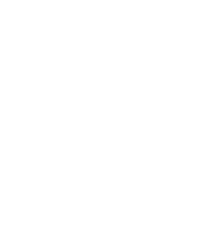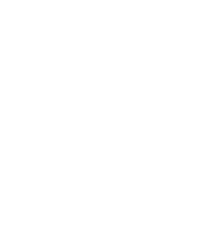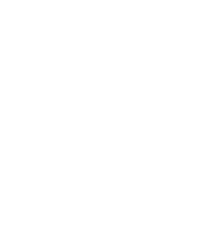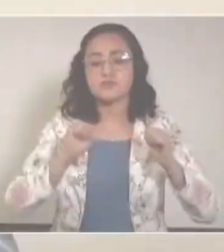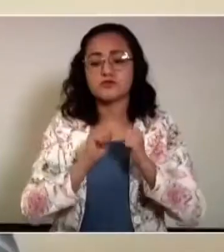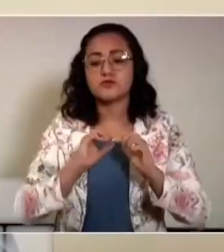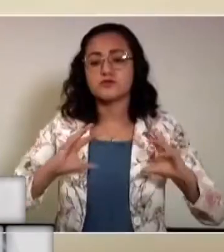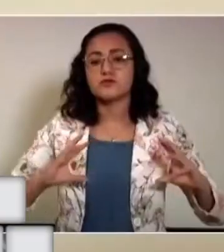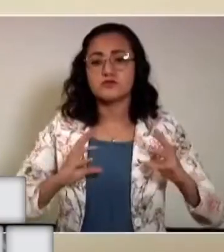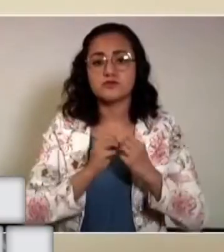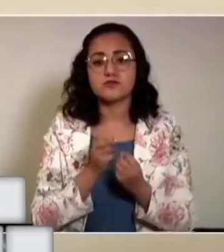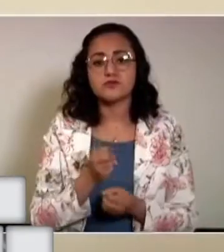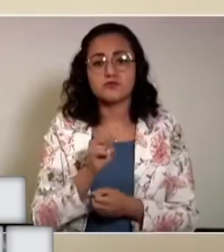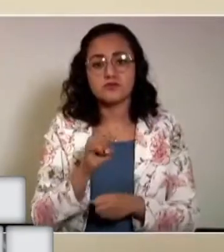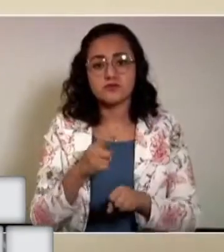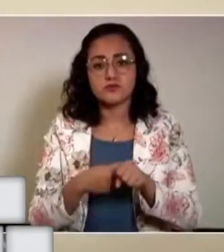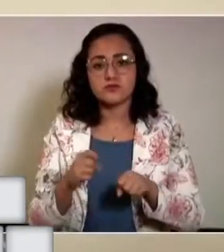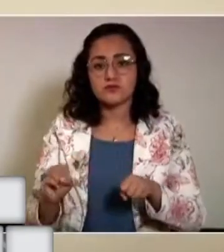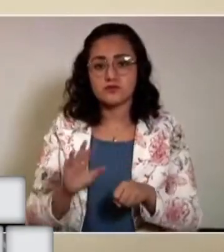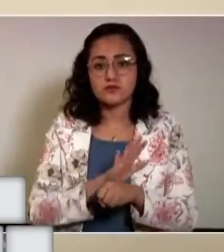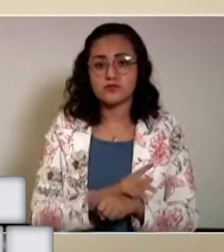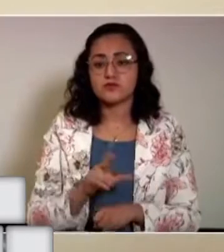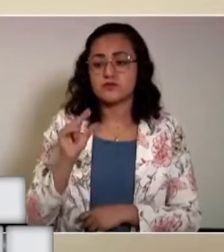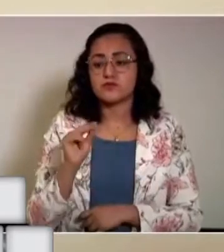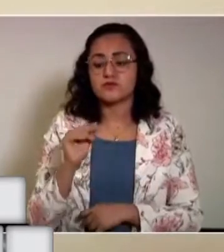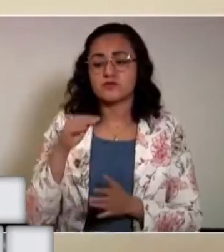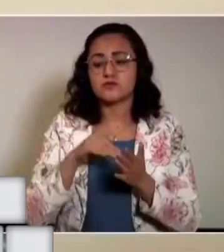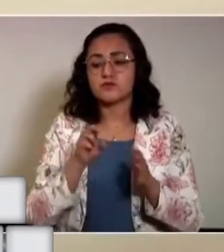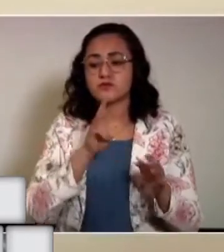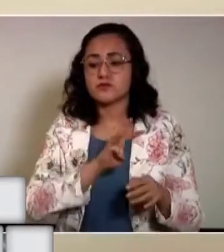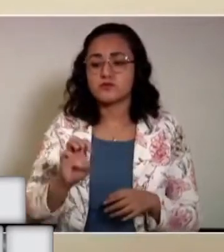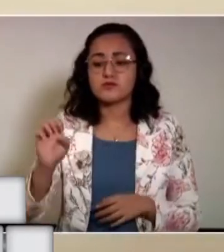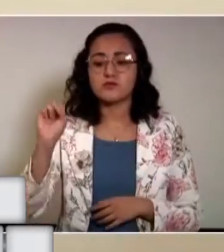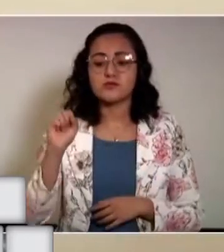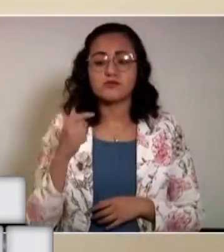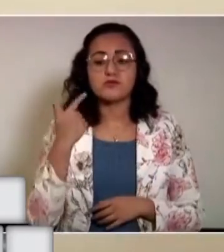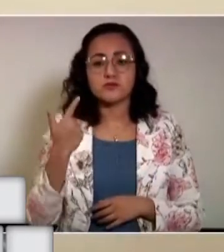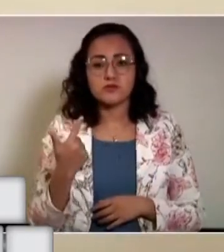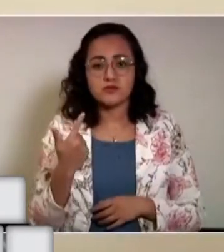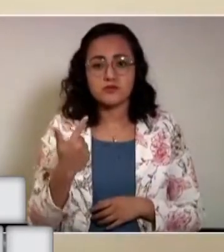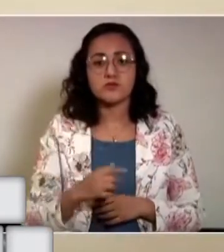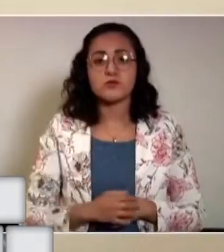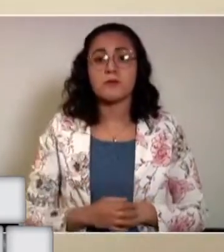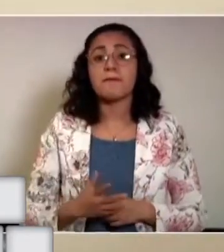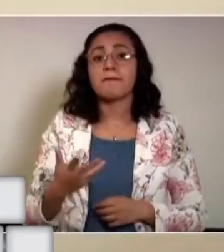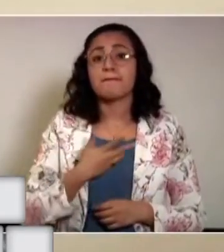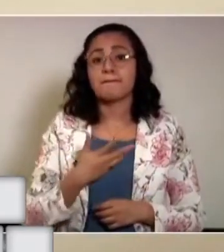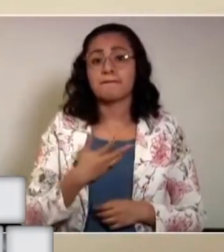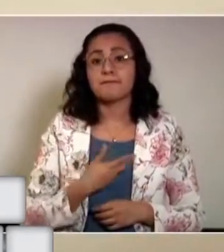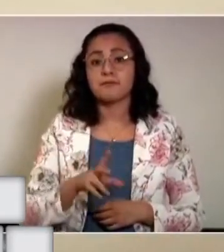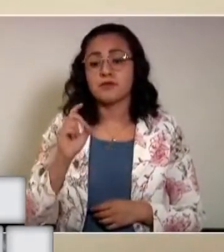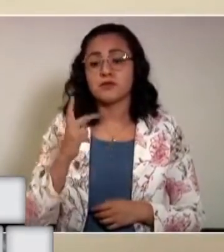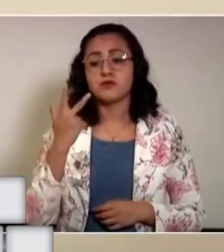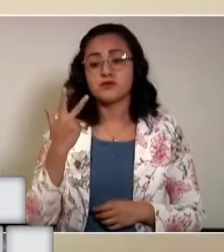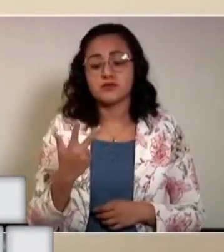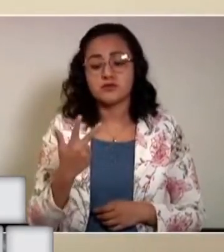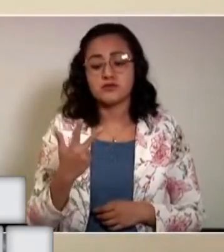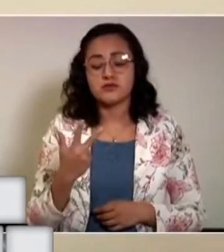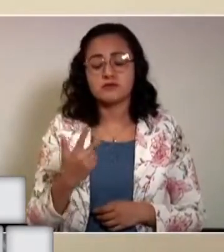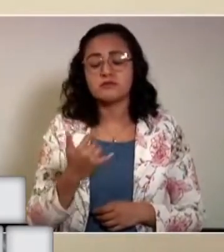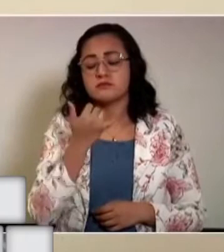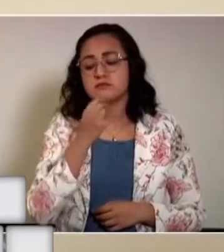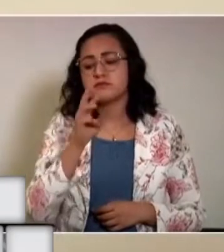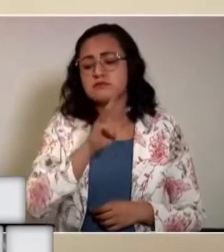con un acumulado de casos positivos de 80 mil 367 teniendo 38 que el